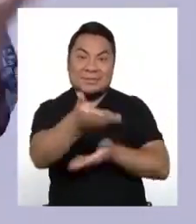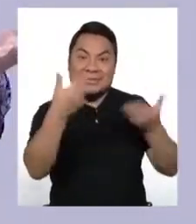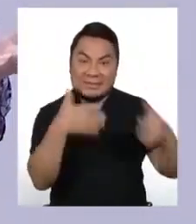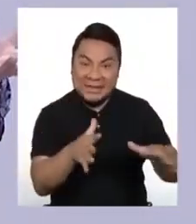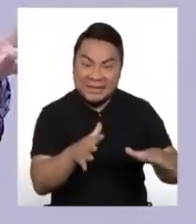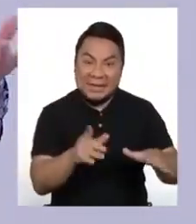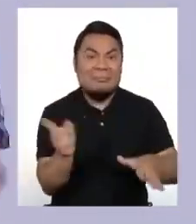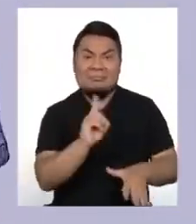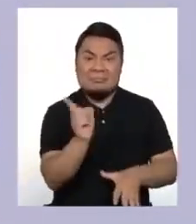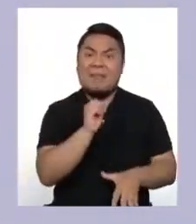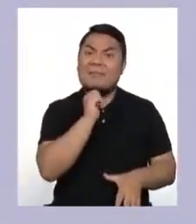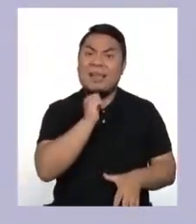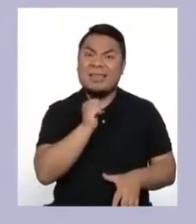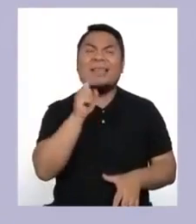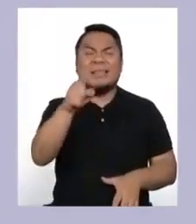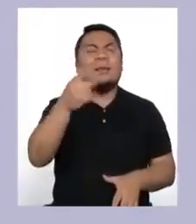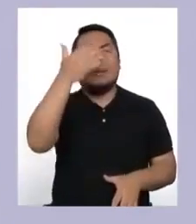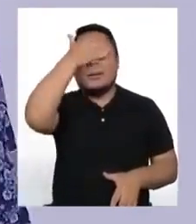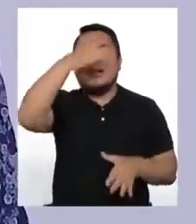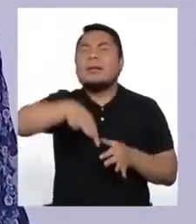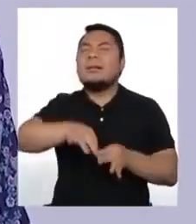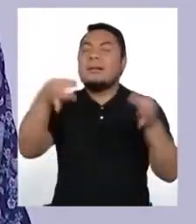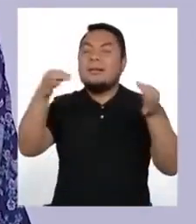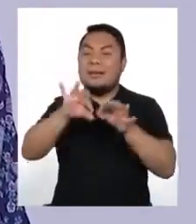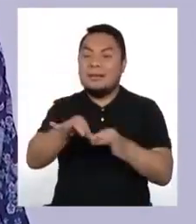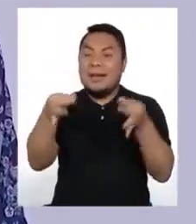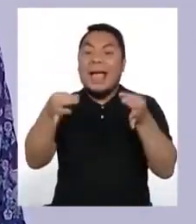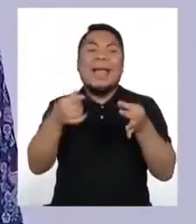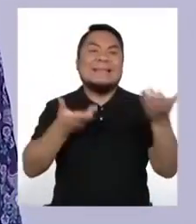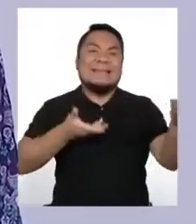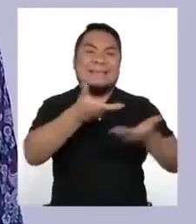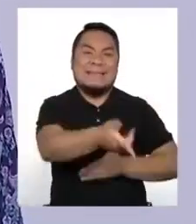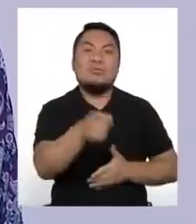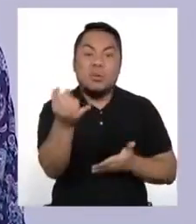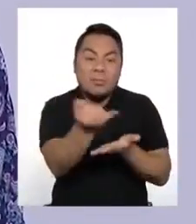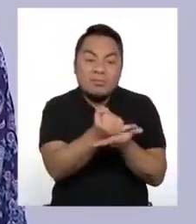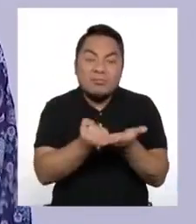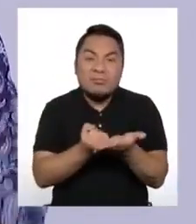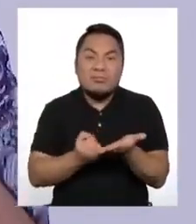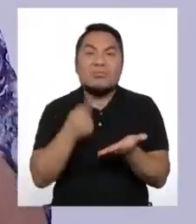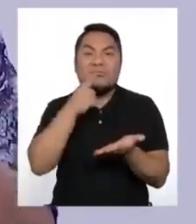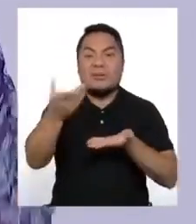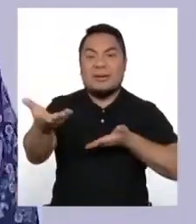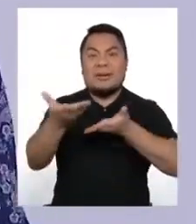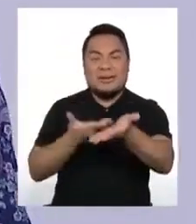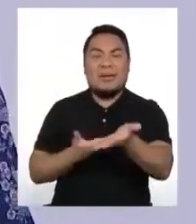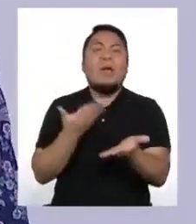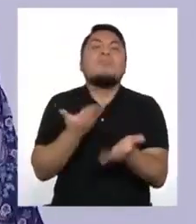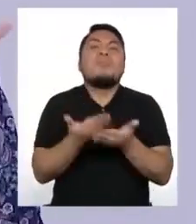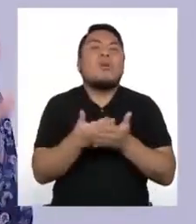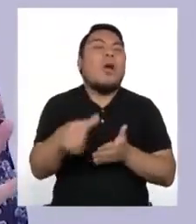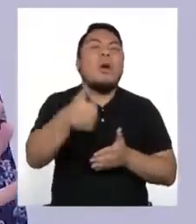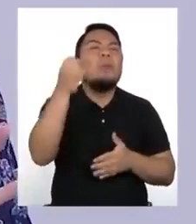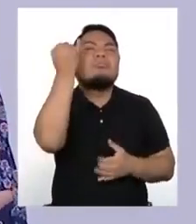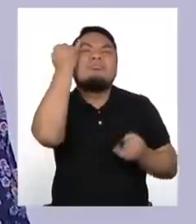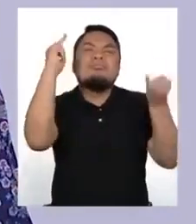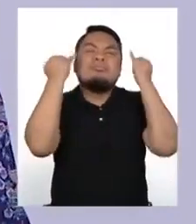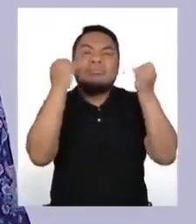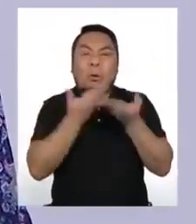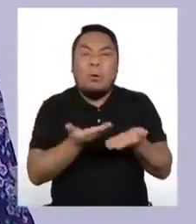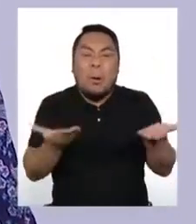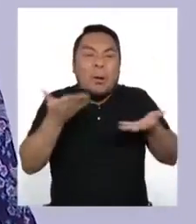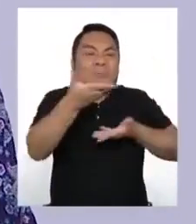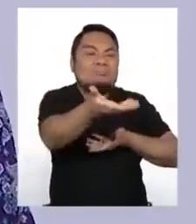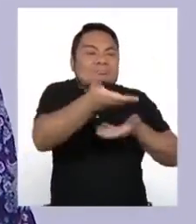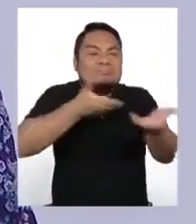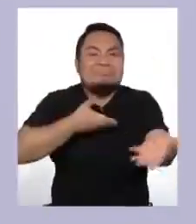así, no se desanimen, inténtenlo otra vez. Dibuja en tus hojas los canjes que has hecho y prueba a hacer otros canjes con nuevos objetos y